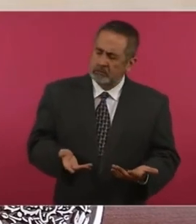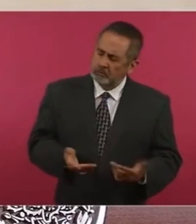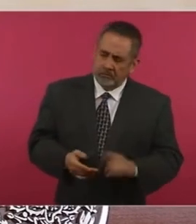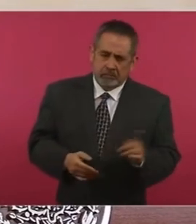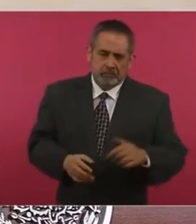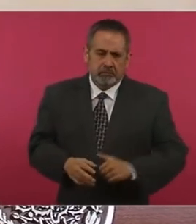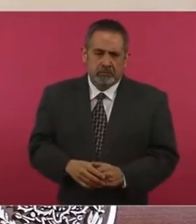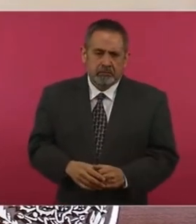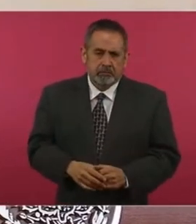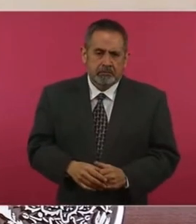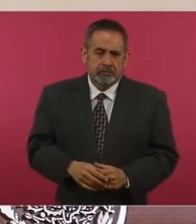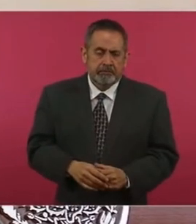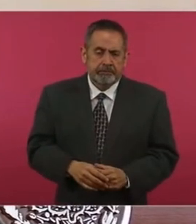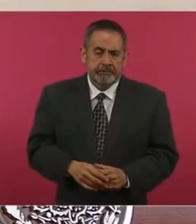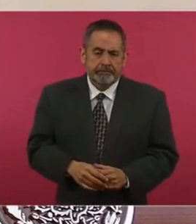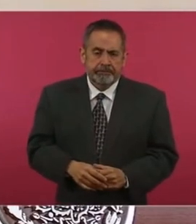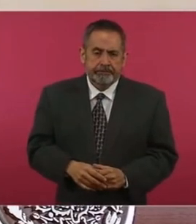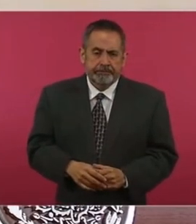Como